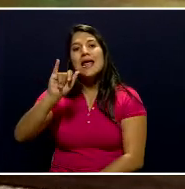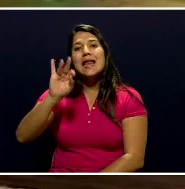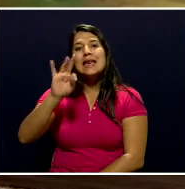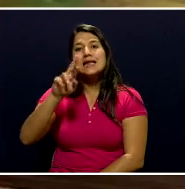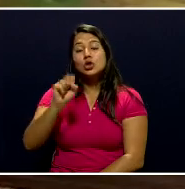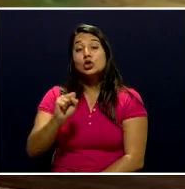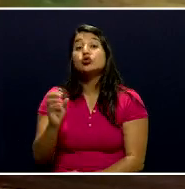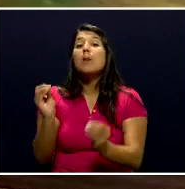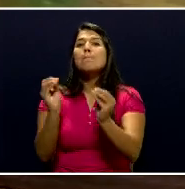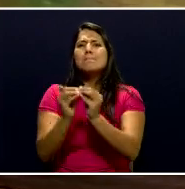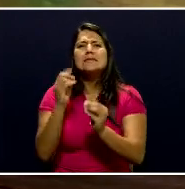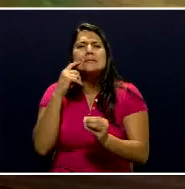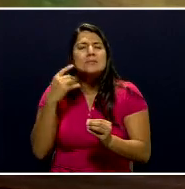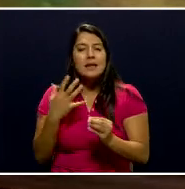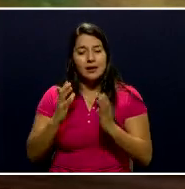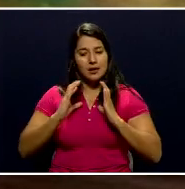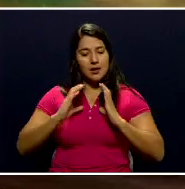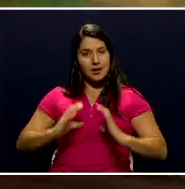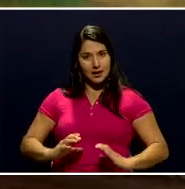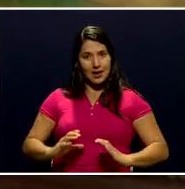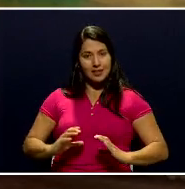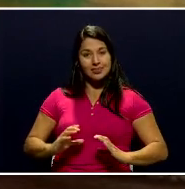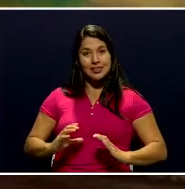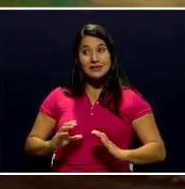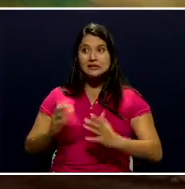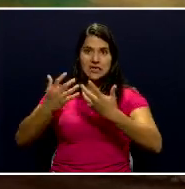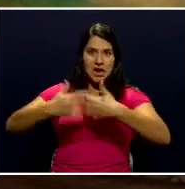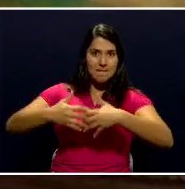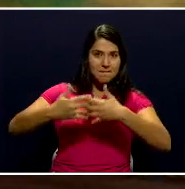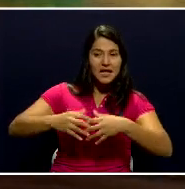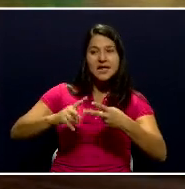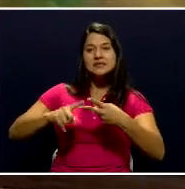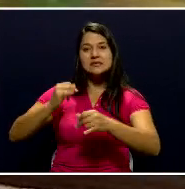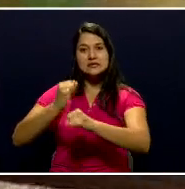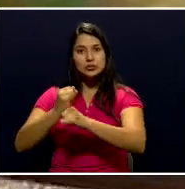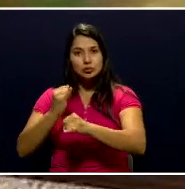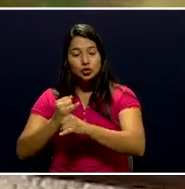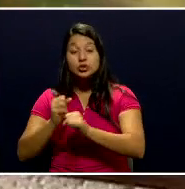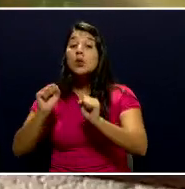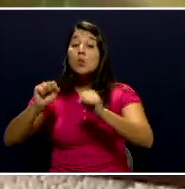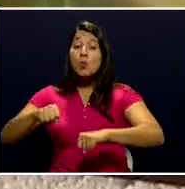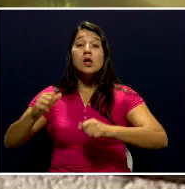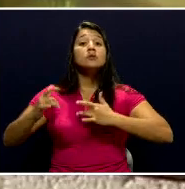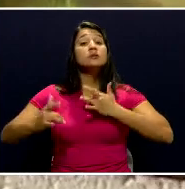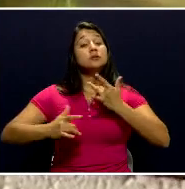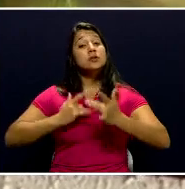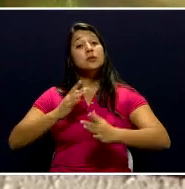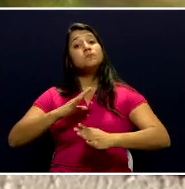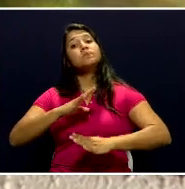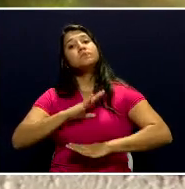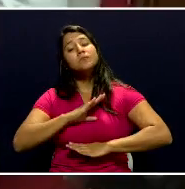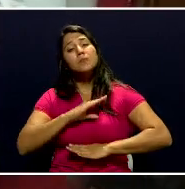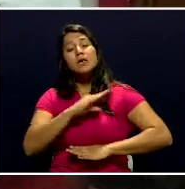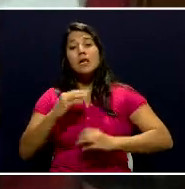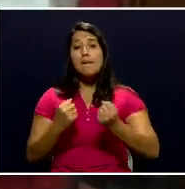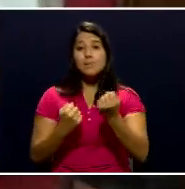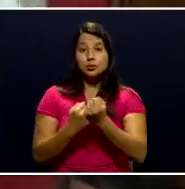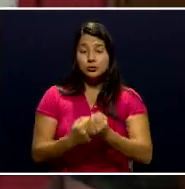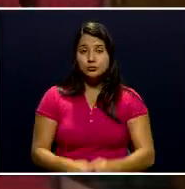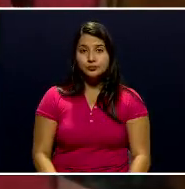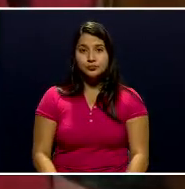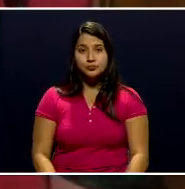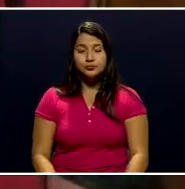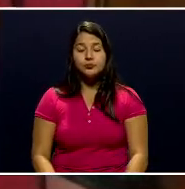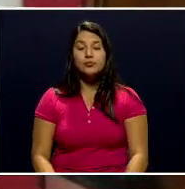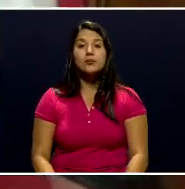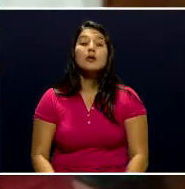fin de que nuestros clientes industriales e institucionales se sientan respaldados. Según